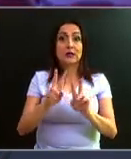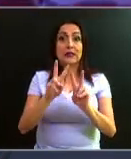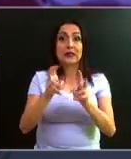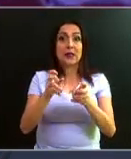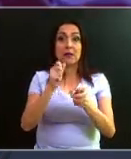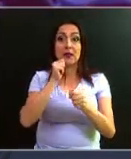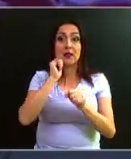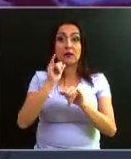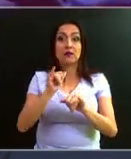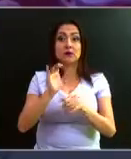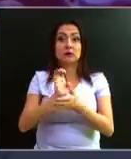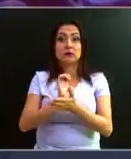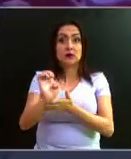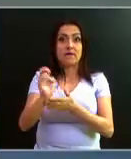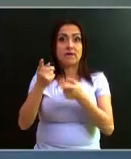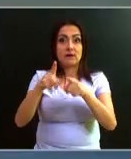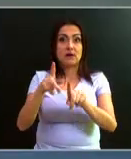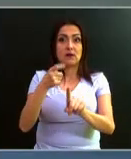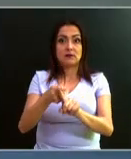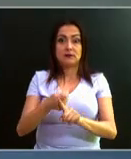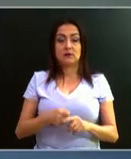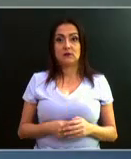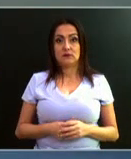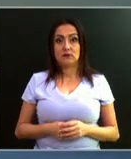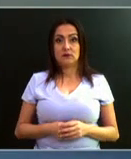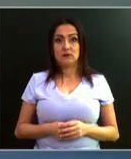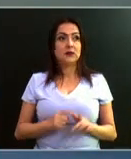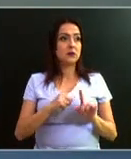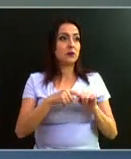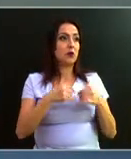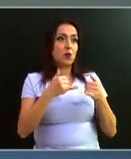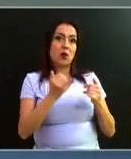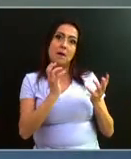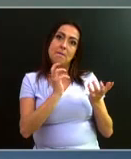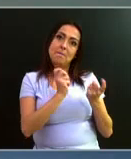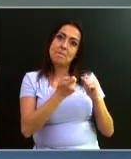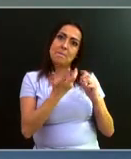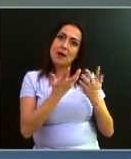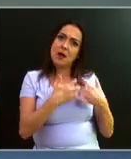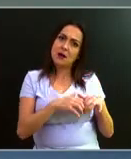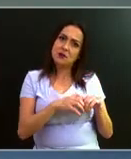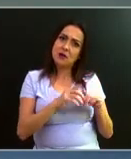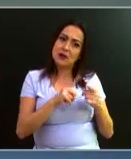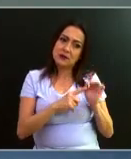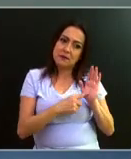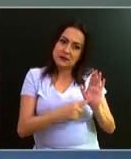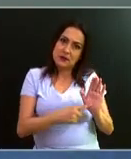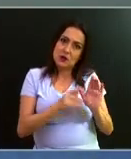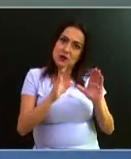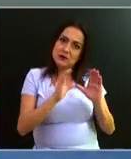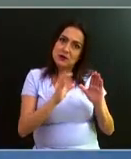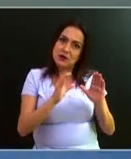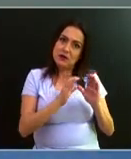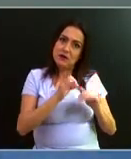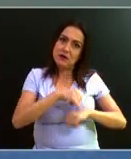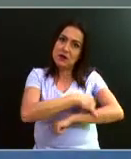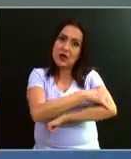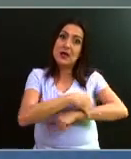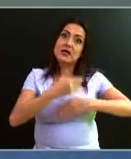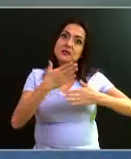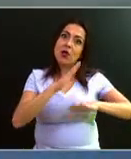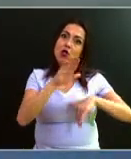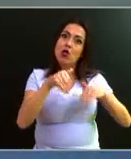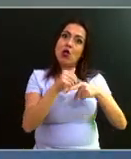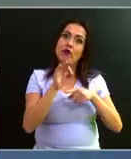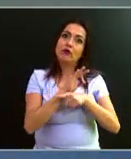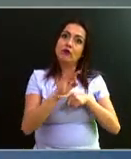del mantenimiento preventivo. Se suspendieron los juegos mecánicos hasta que presenten una certificación de los ingenieros de que ya todo funciona